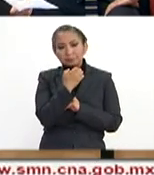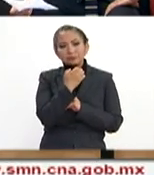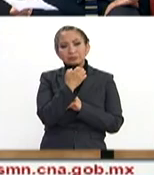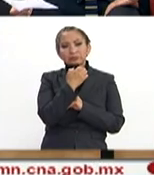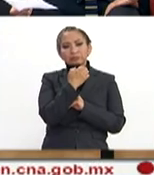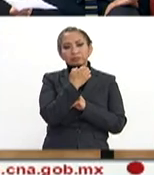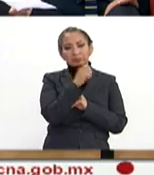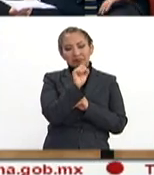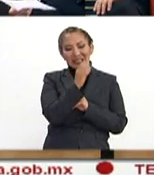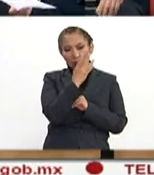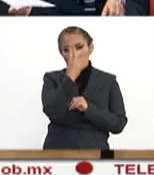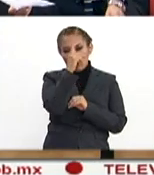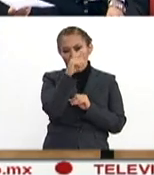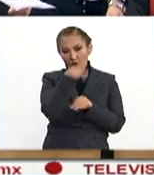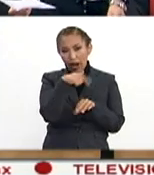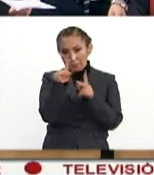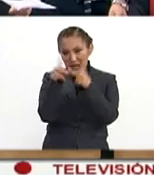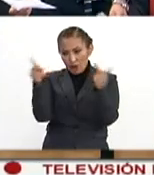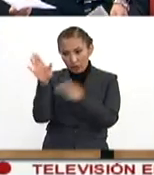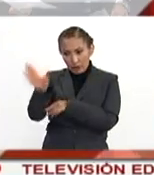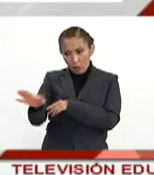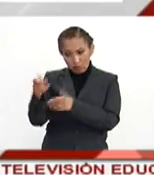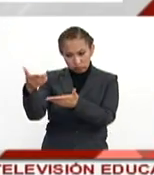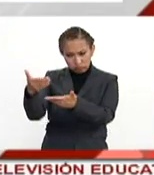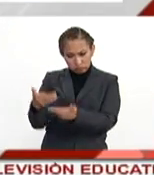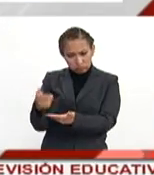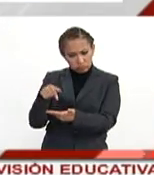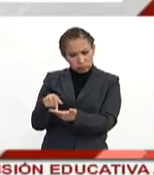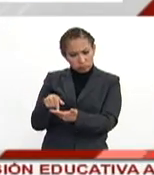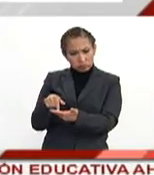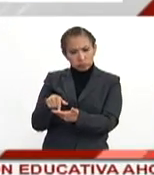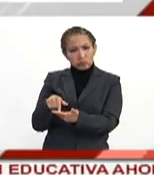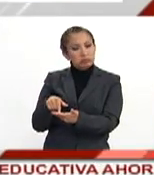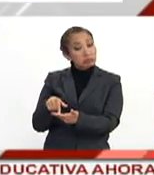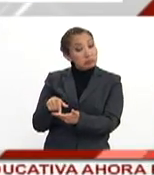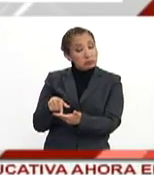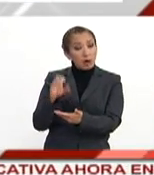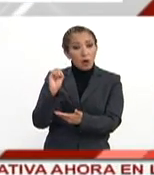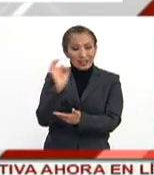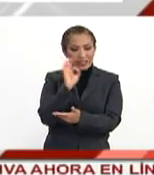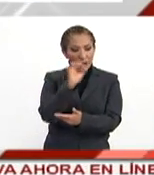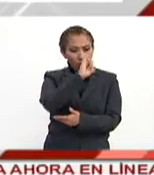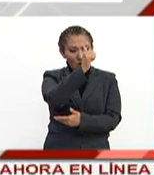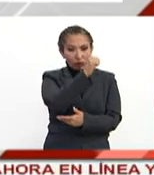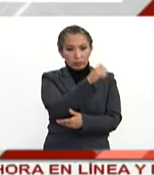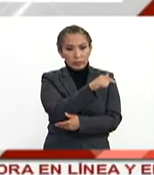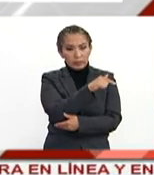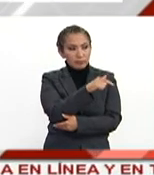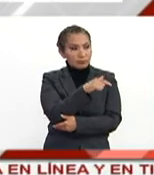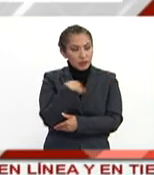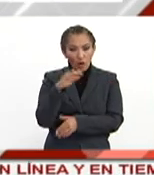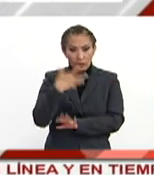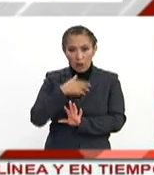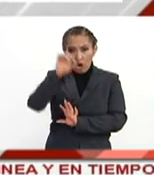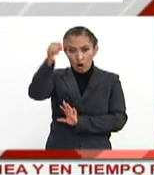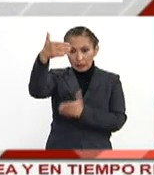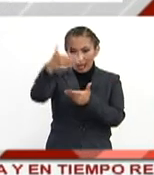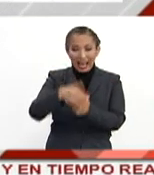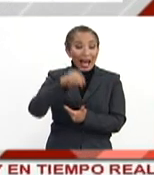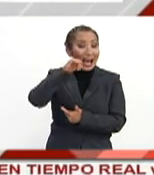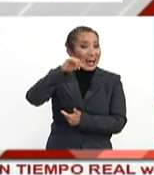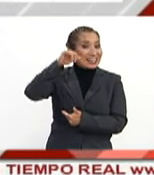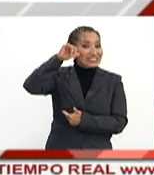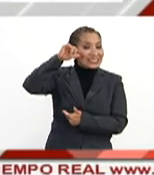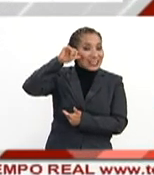de 24 horas, o probablemente en la de... Aquí tengo la del día de